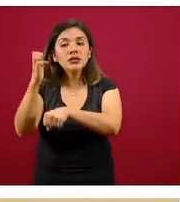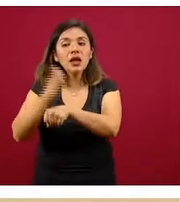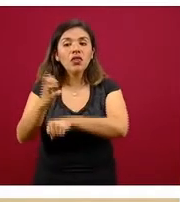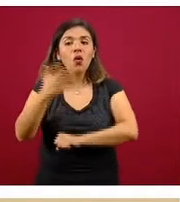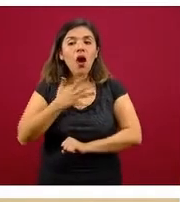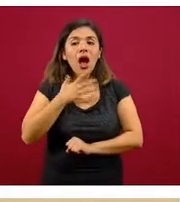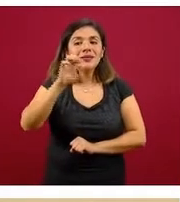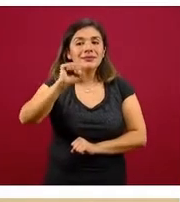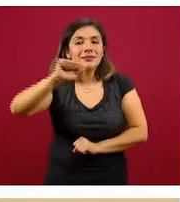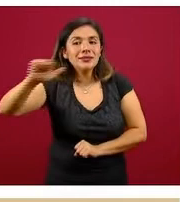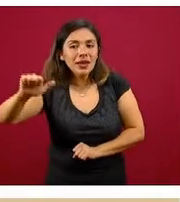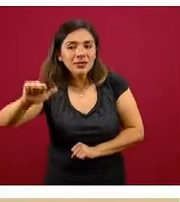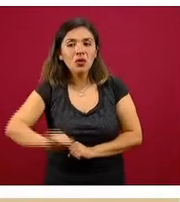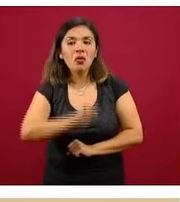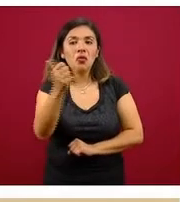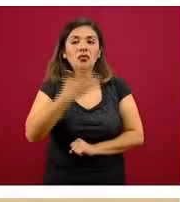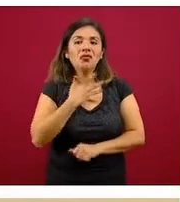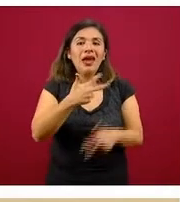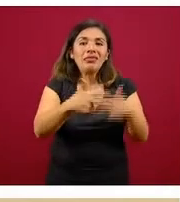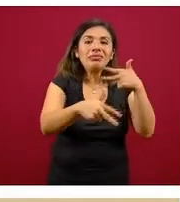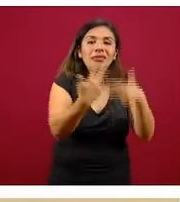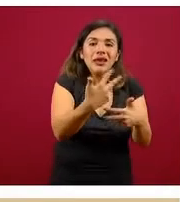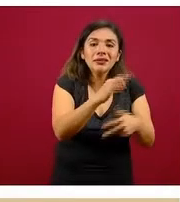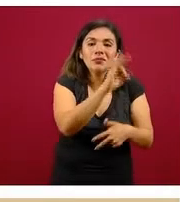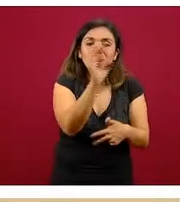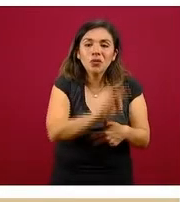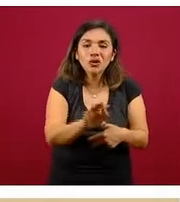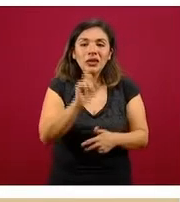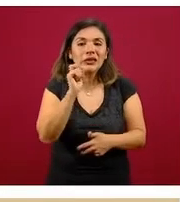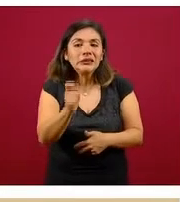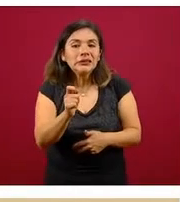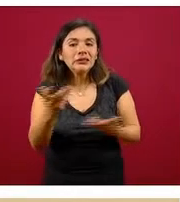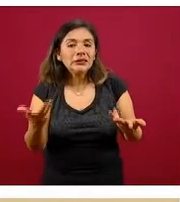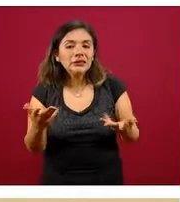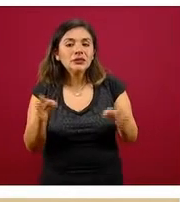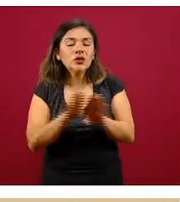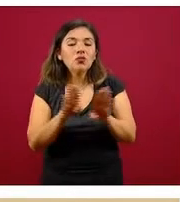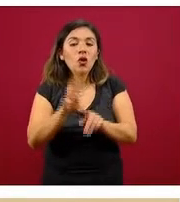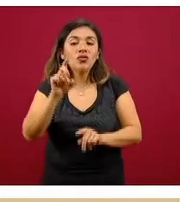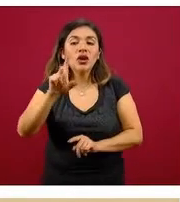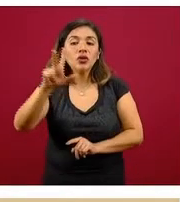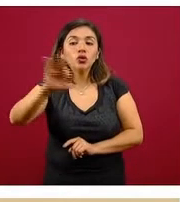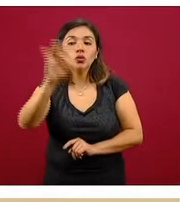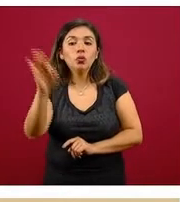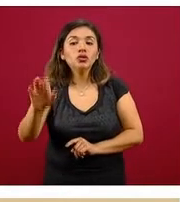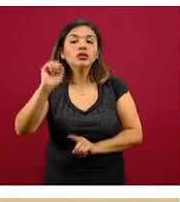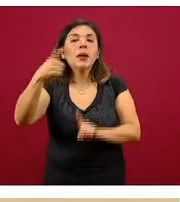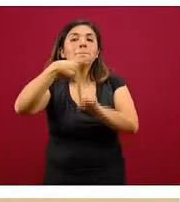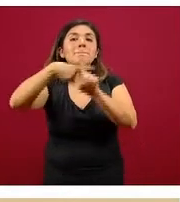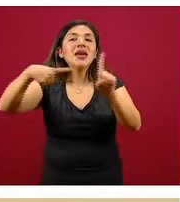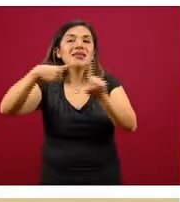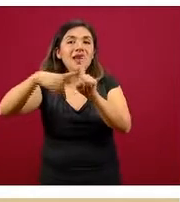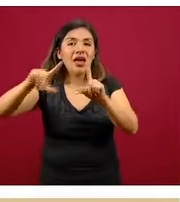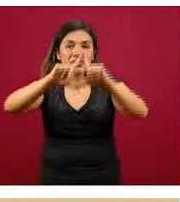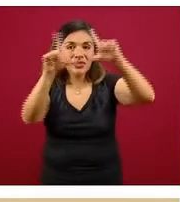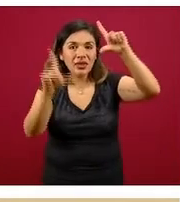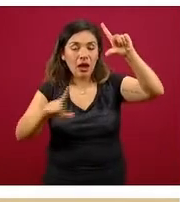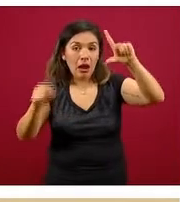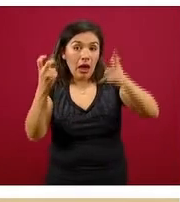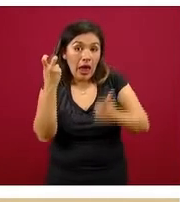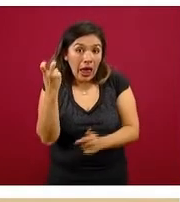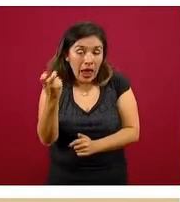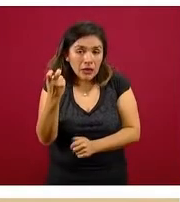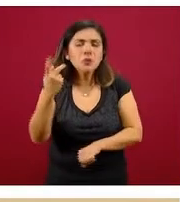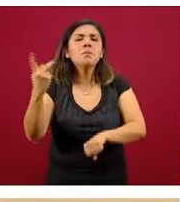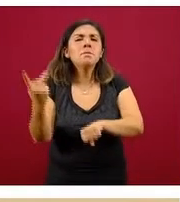66% y hay entidades que tienen 13%. El 38% es la media nacional. Bueno, esta